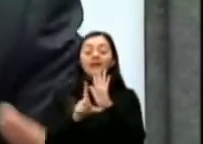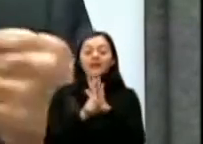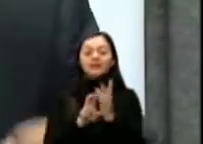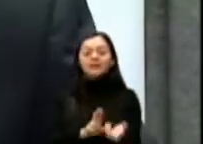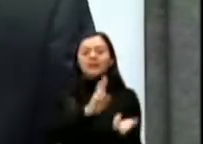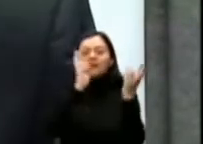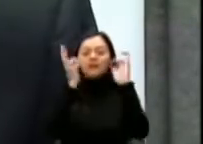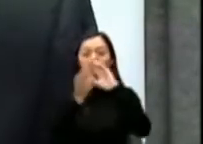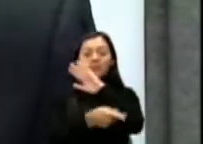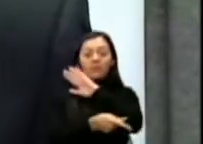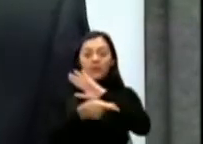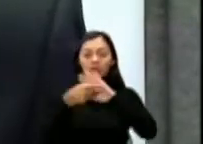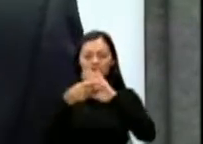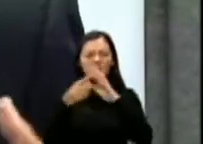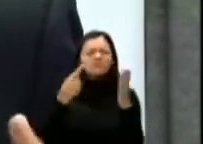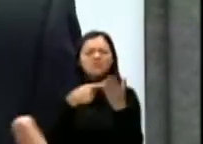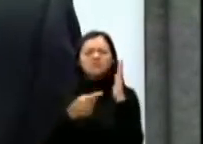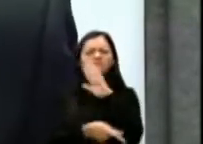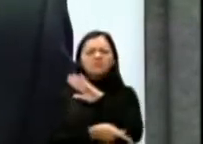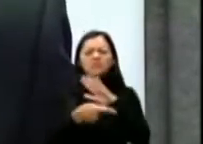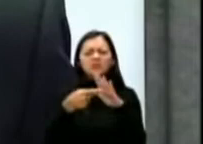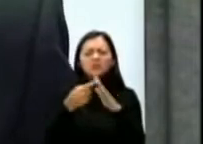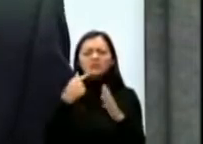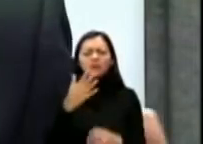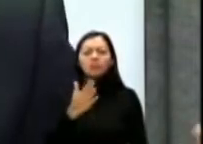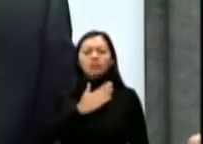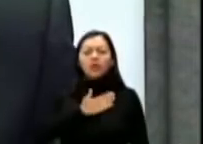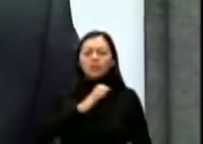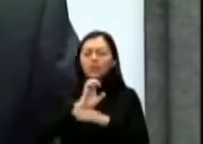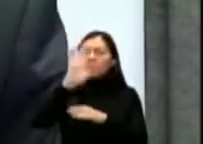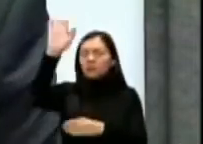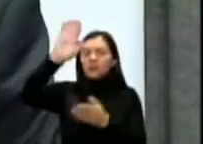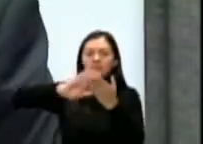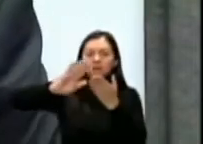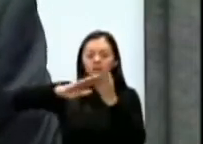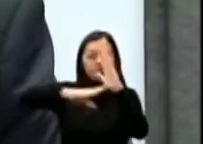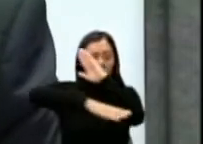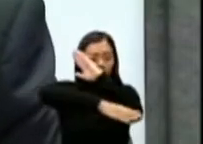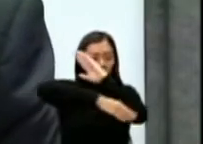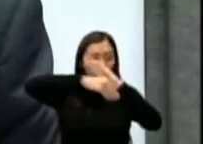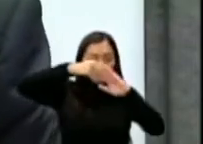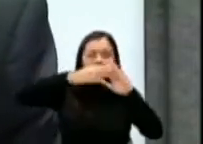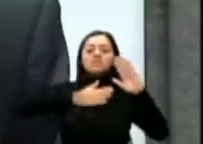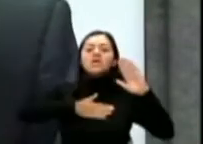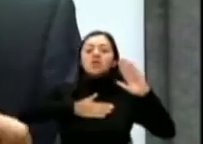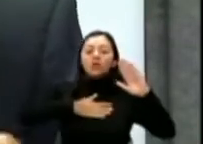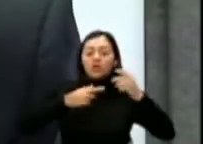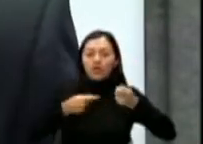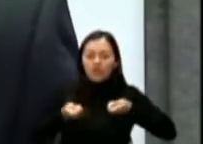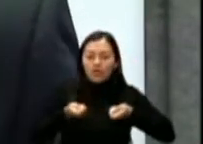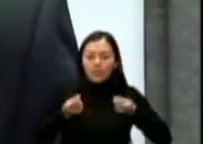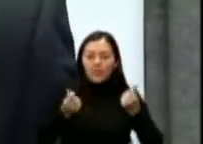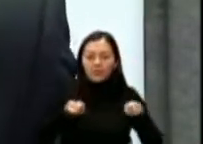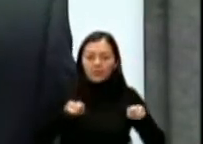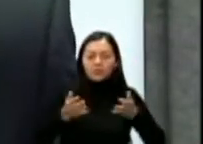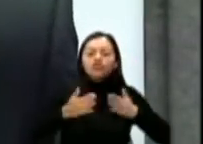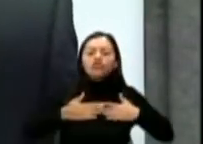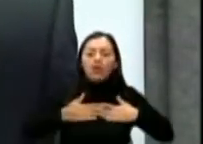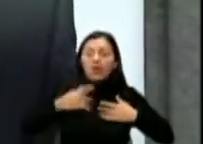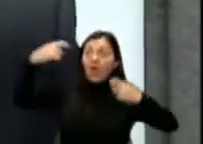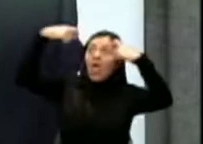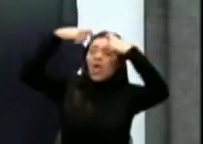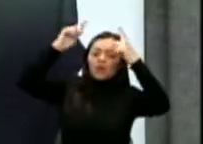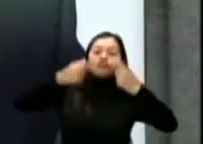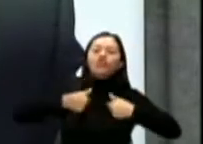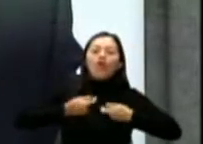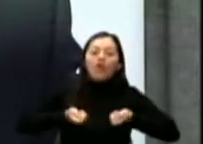recupera el petróleo por el pueblo posterior el petróleo es nuestro haciendo efectivo lo que dice la constitución y adicionalmente el 12 por ciento